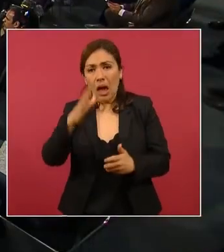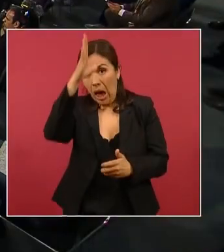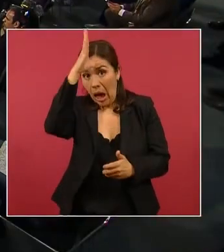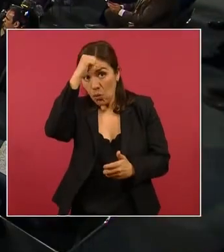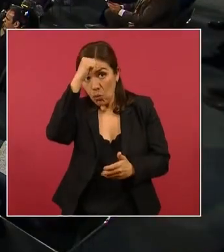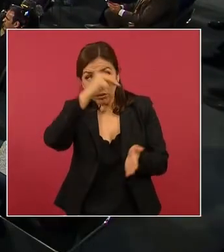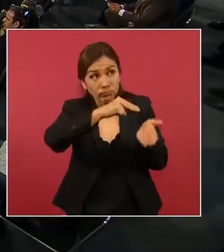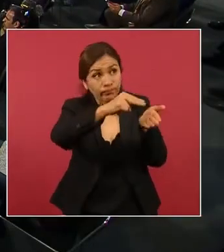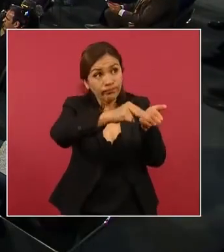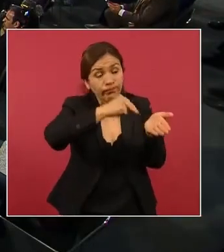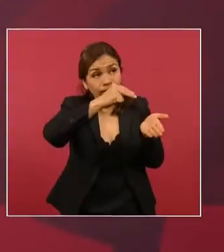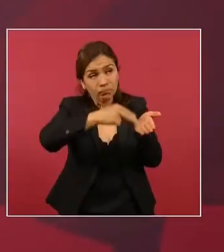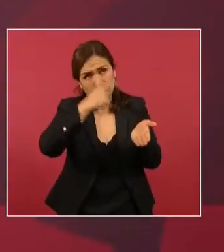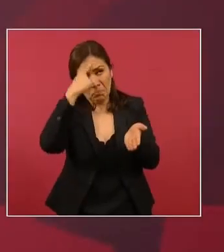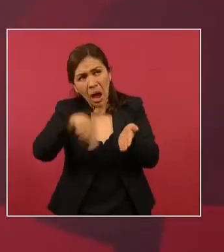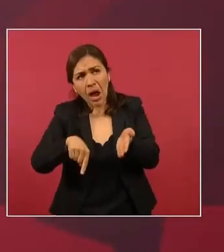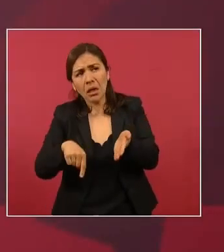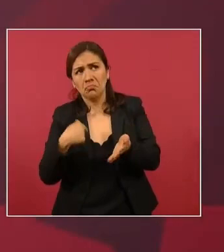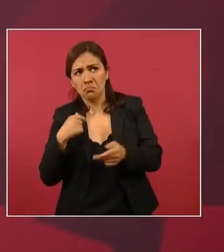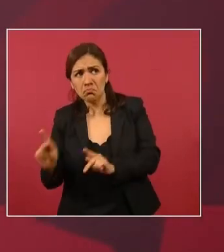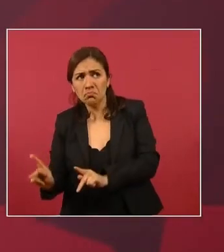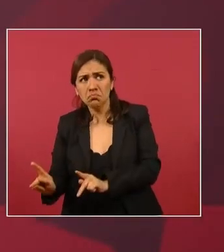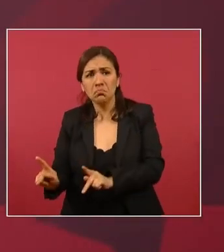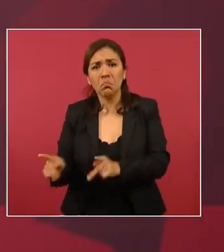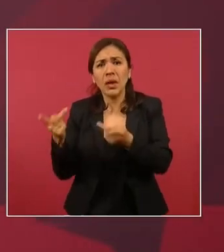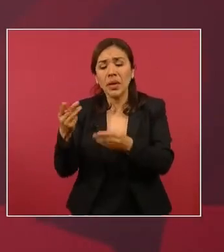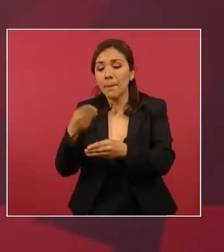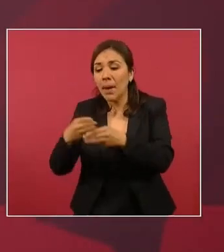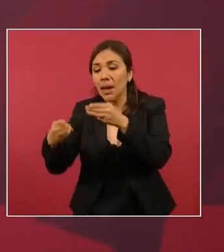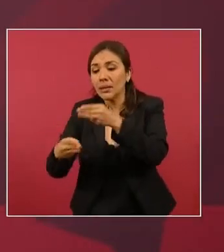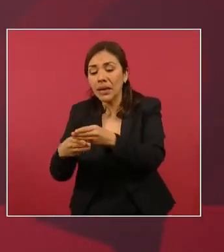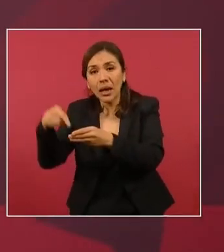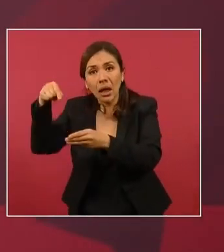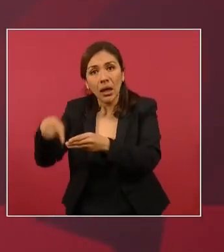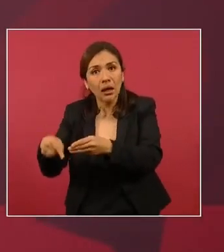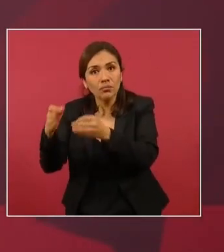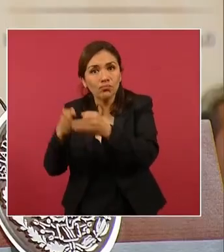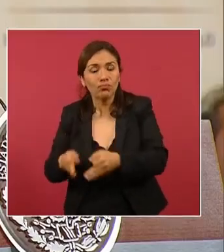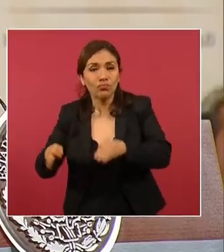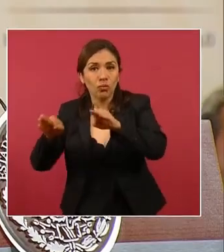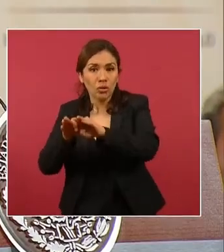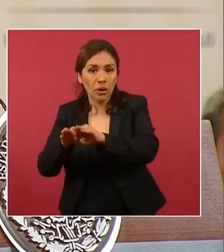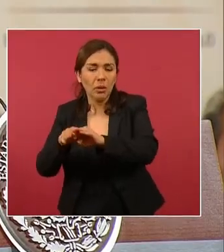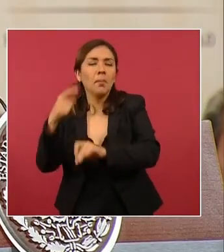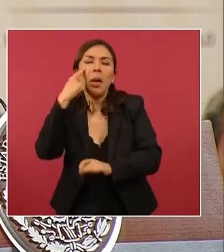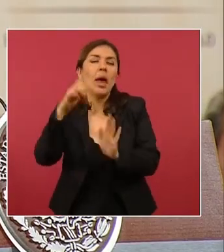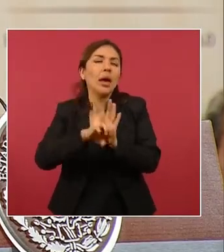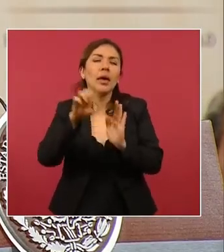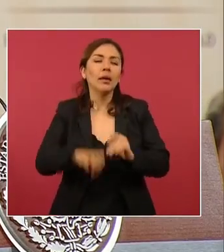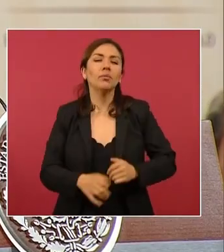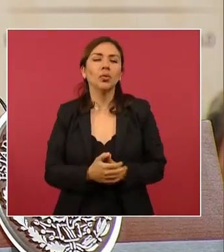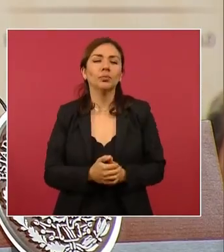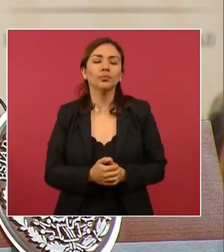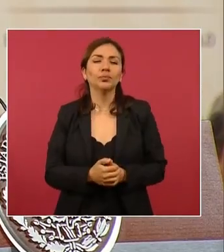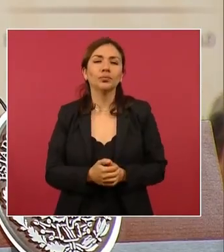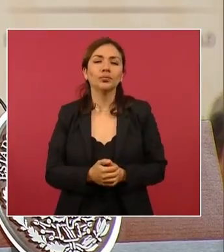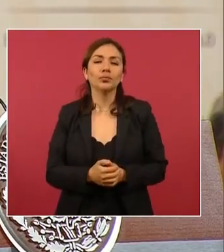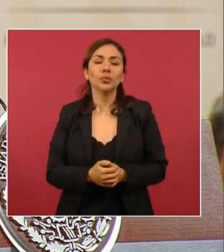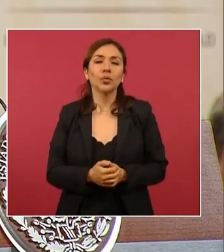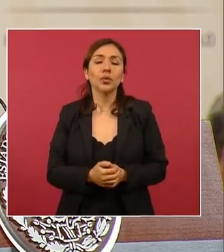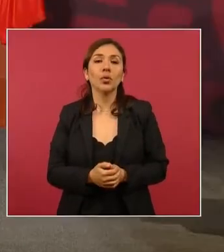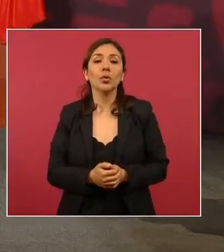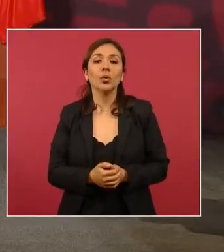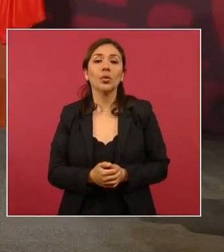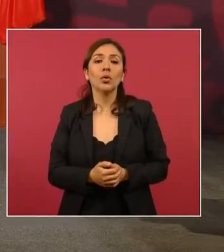acuerdos para vender la materia prima. Por ejemplo, el uso de la materia